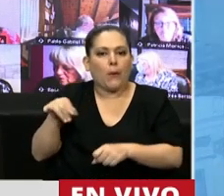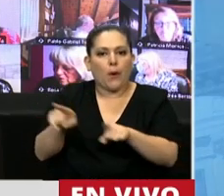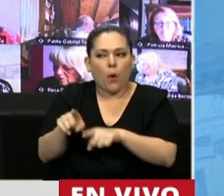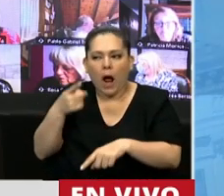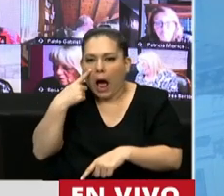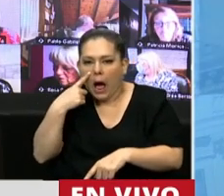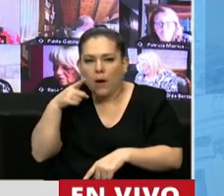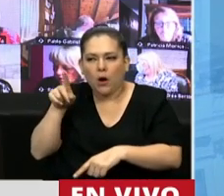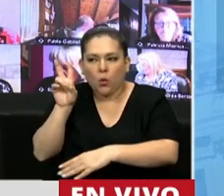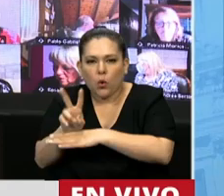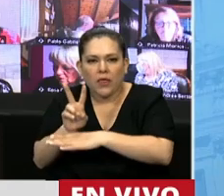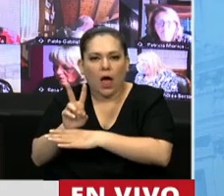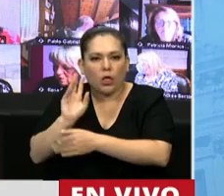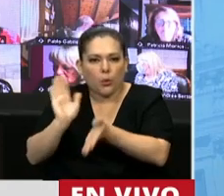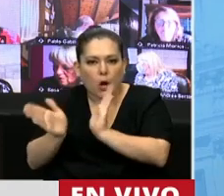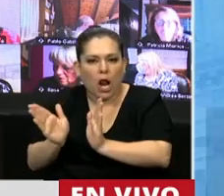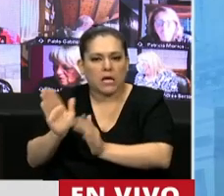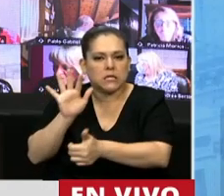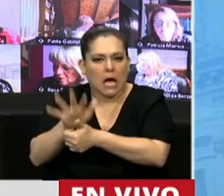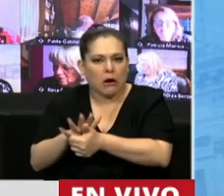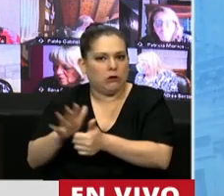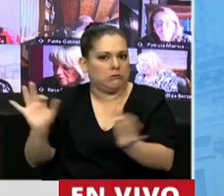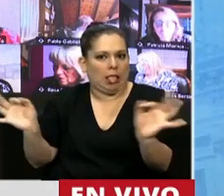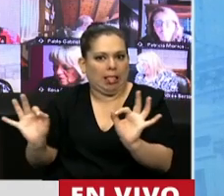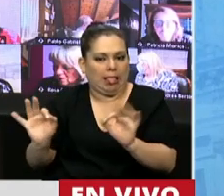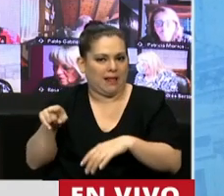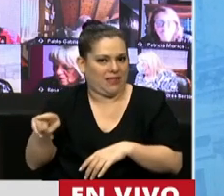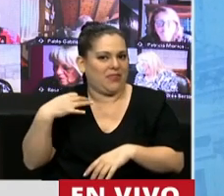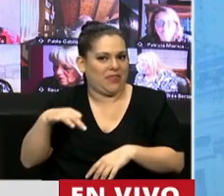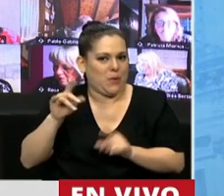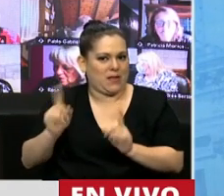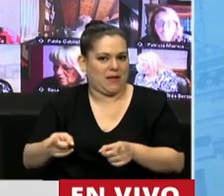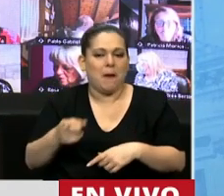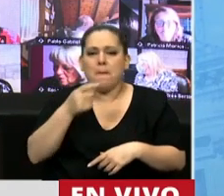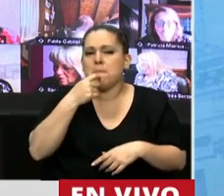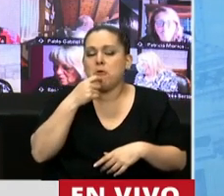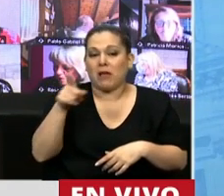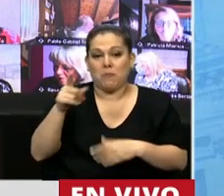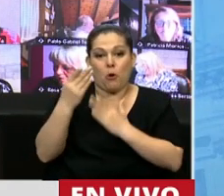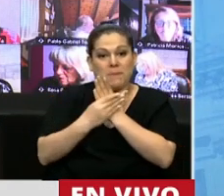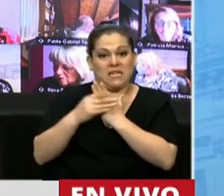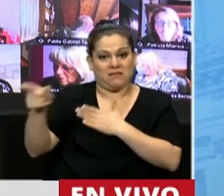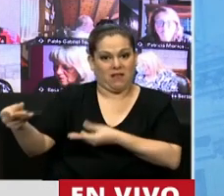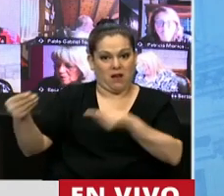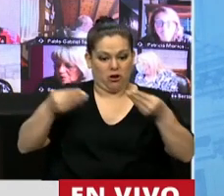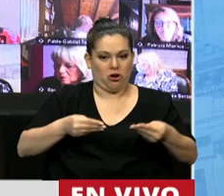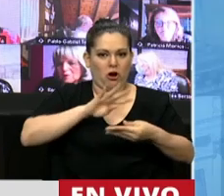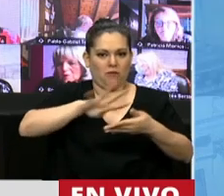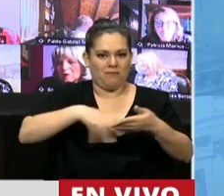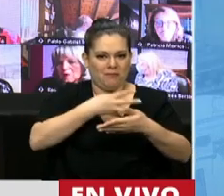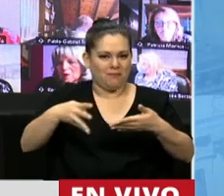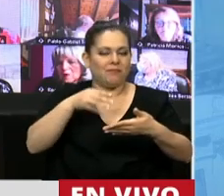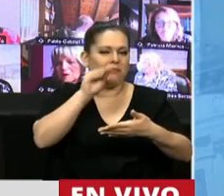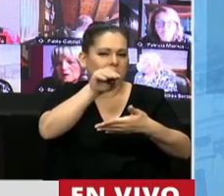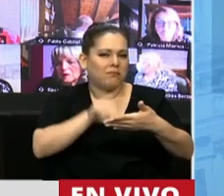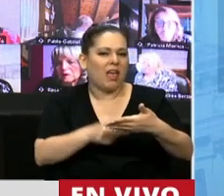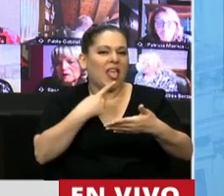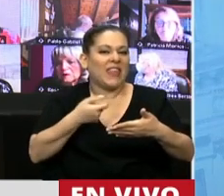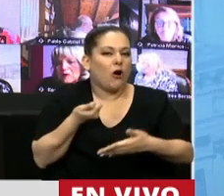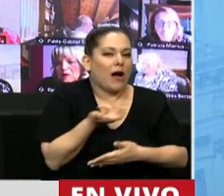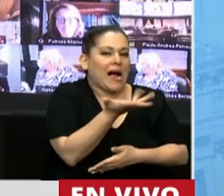manifestaciones un dato de todas las ramas de actividades que releva el ministerio la que mayor cantidad de